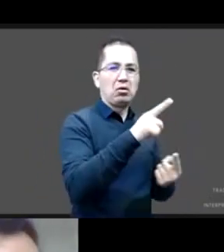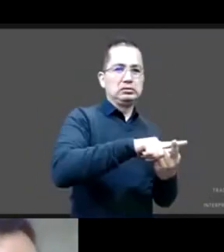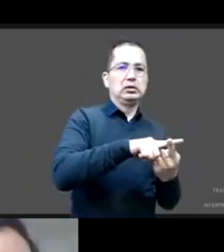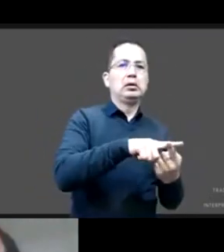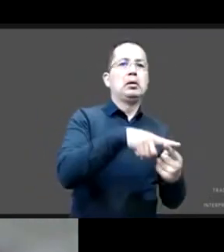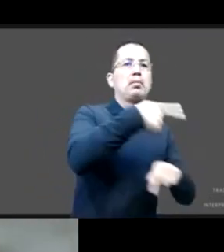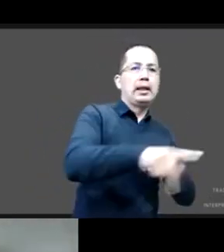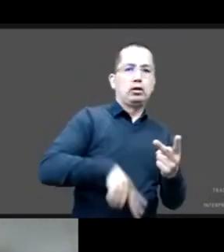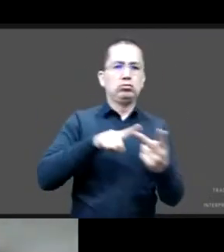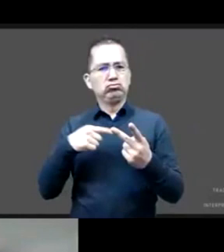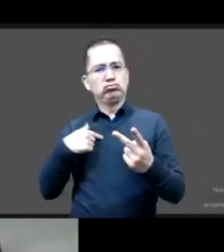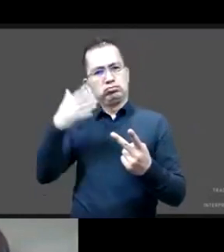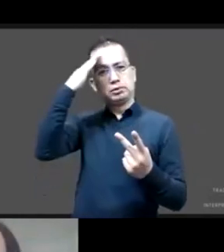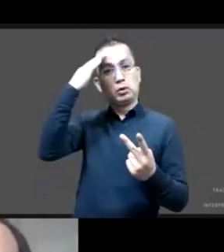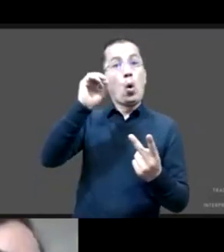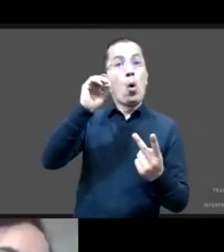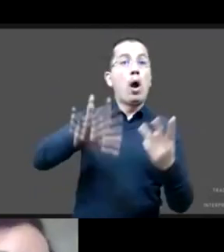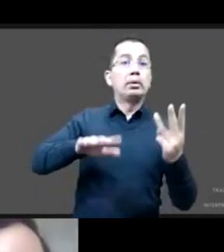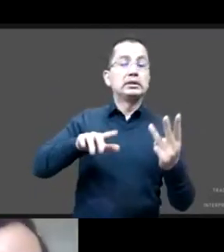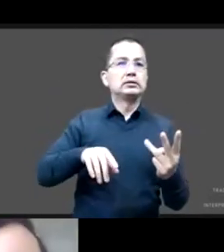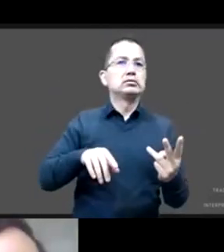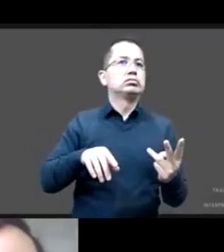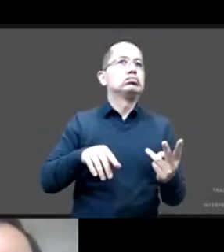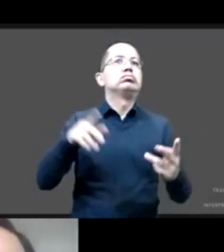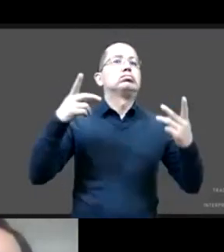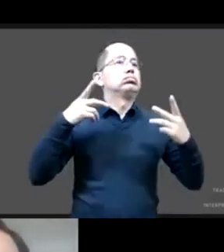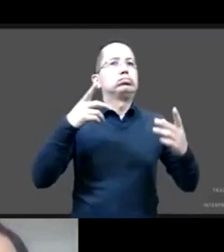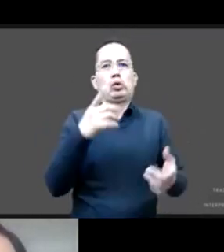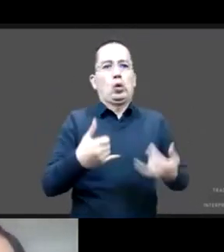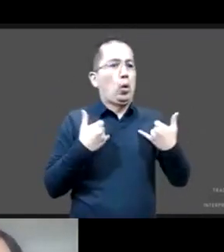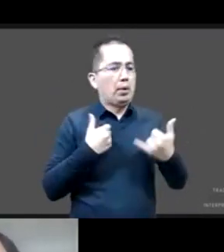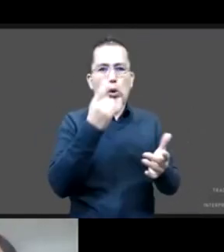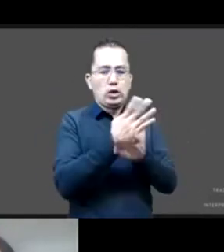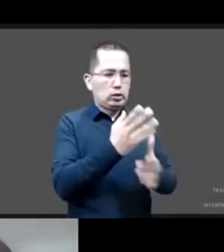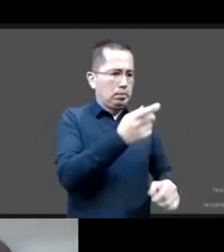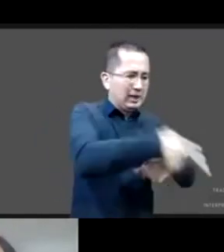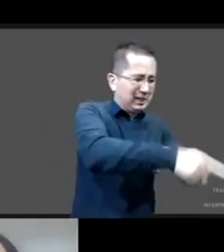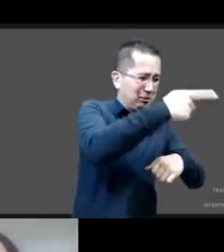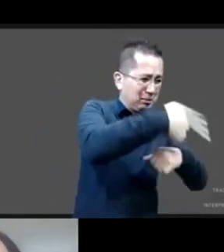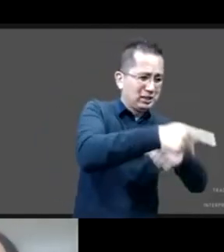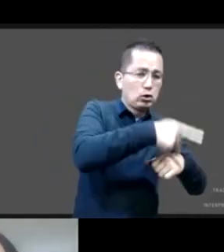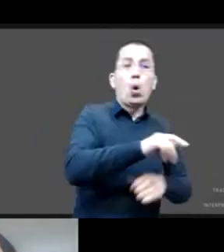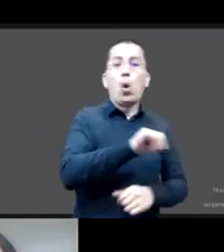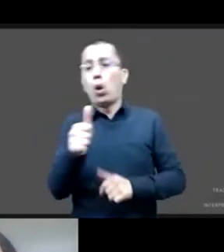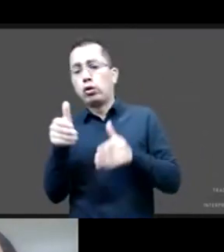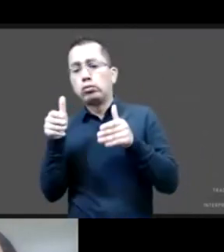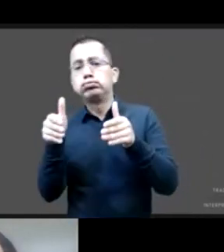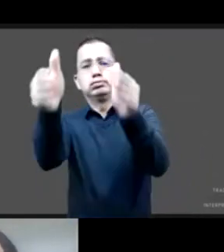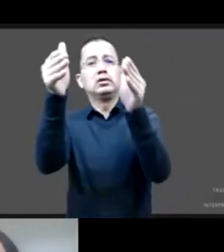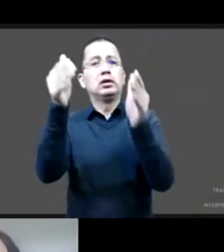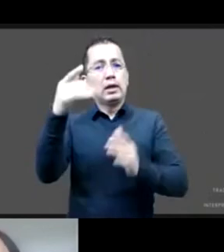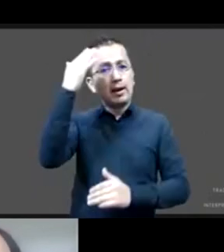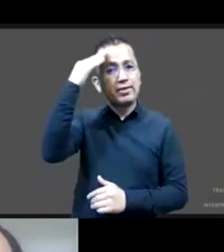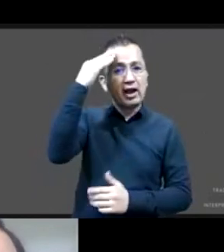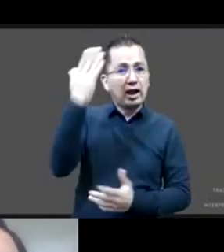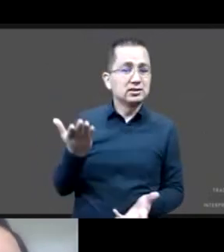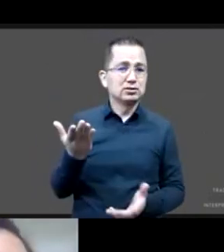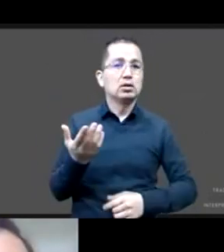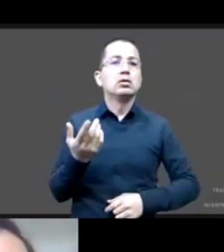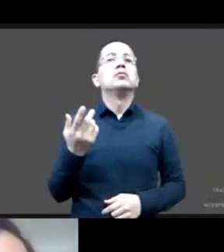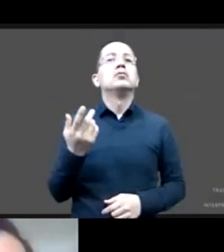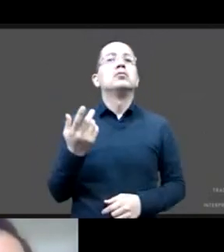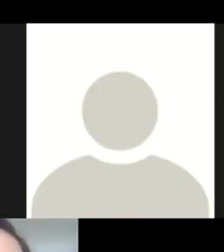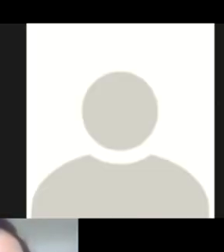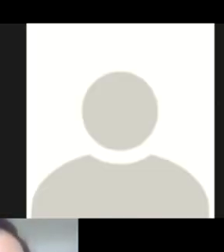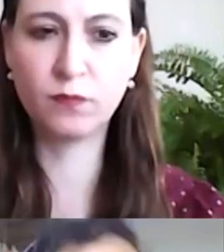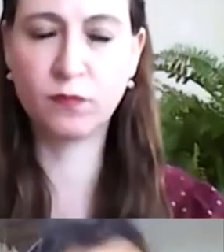ponga a chicos solamente en situación de riesgo y a otros solamente en situación de oportunidad de liderazgo si tenemos si de intervenir en esos